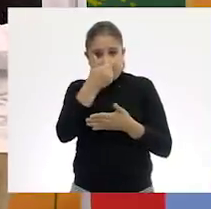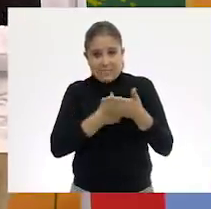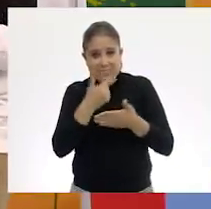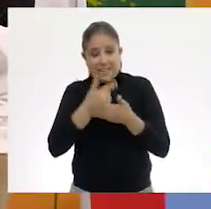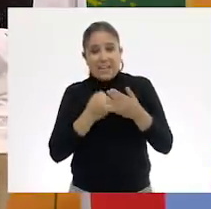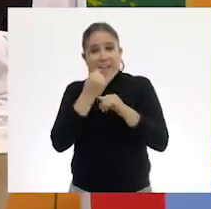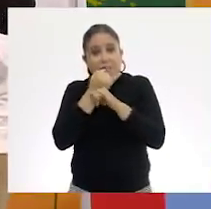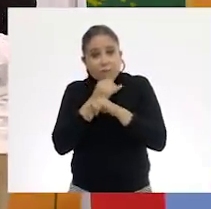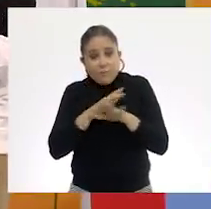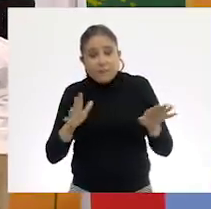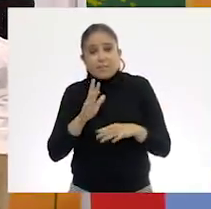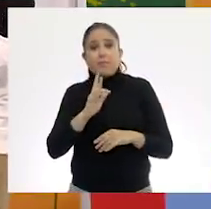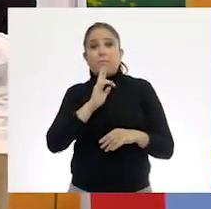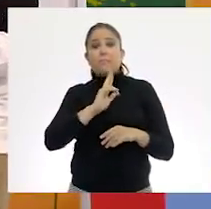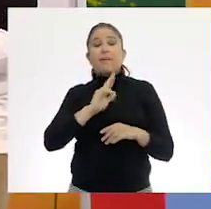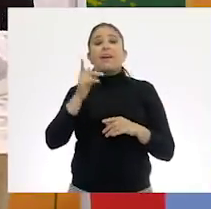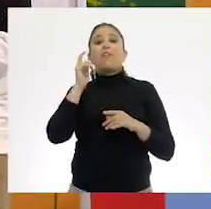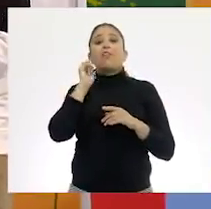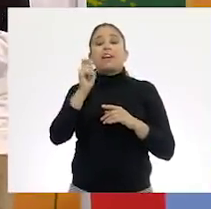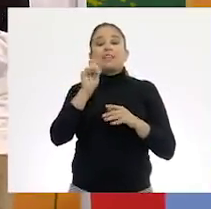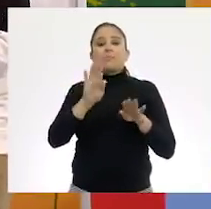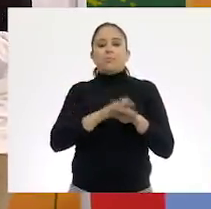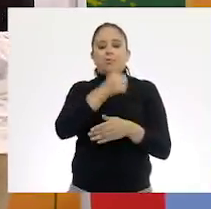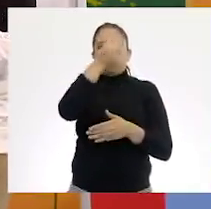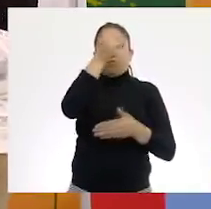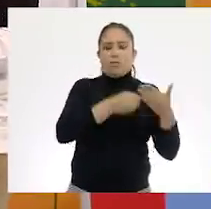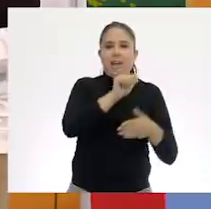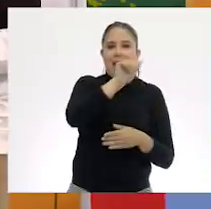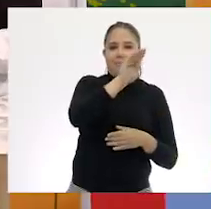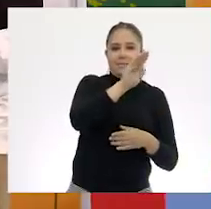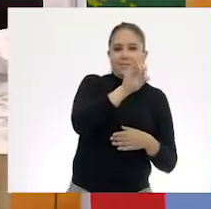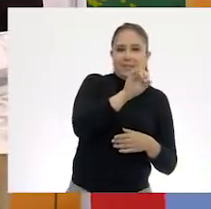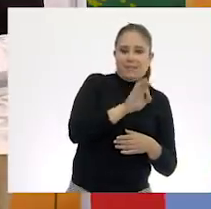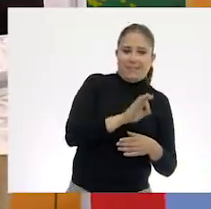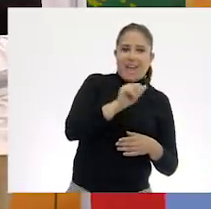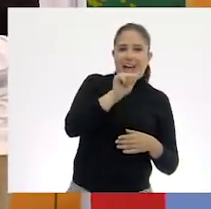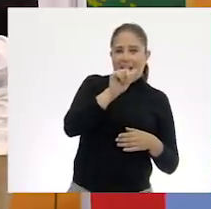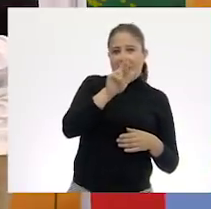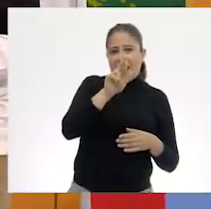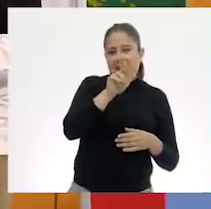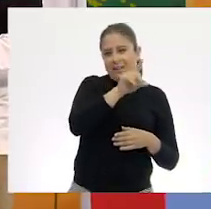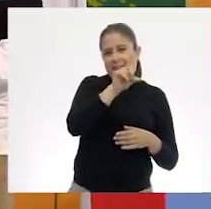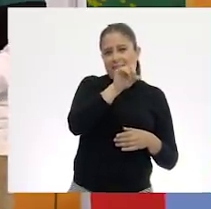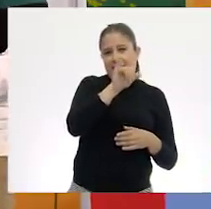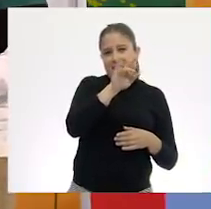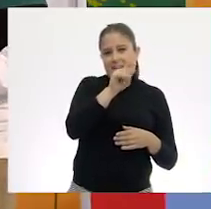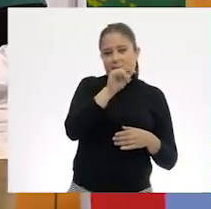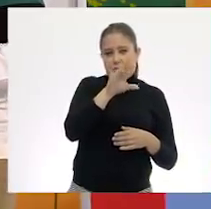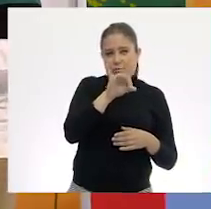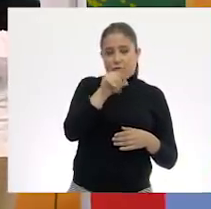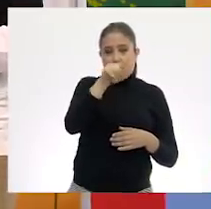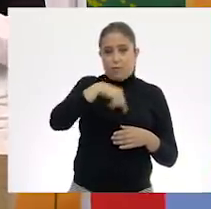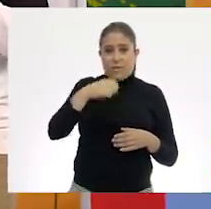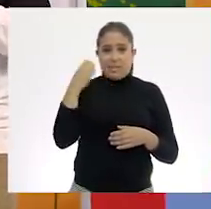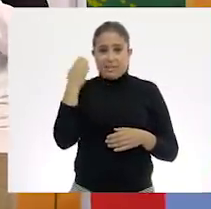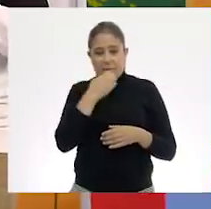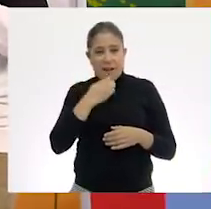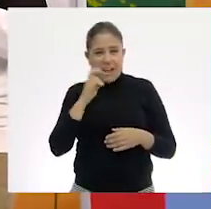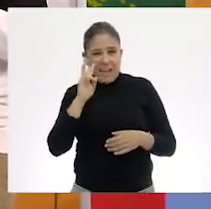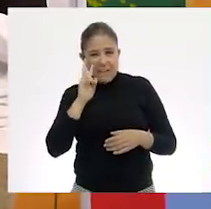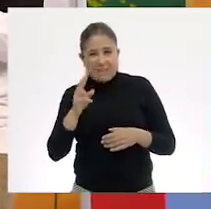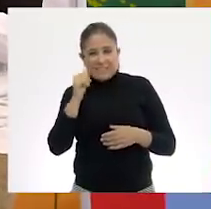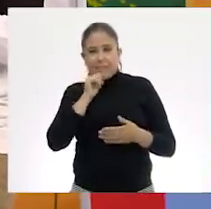está mejor organizada si está por orden alfabético. Ah. En la lista de la asistencia de nuestra escuela, ven que nos